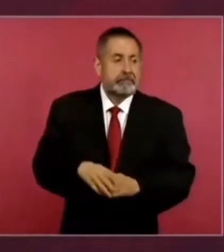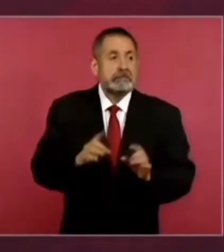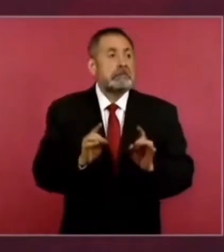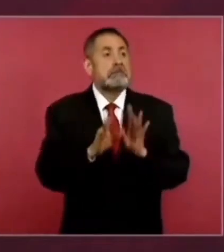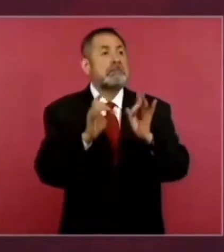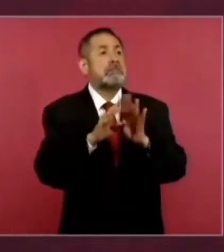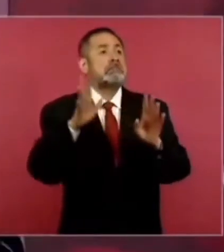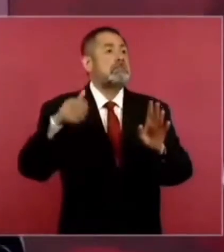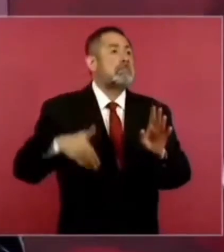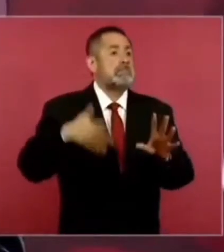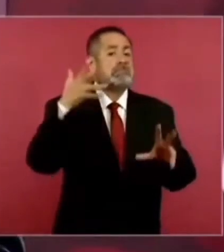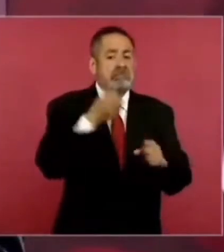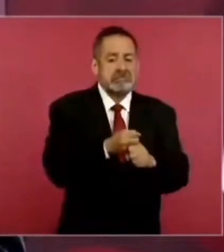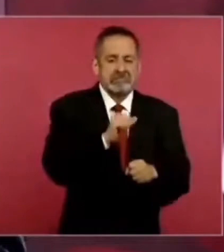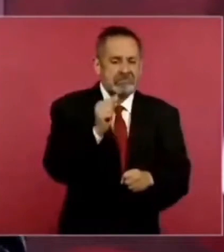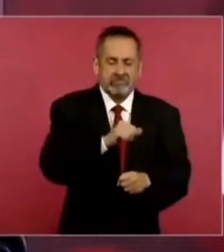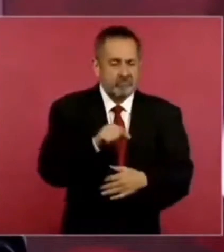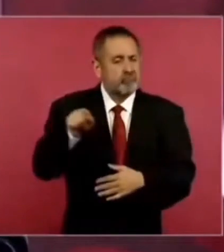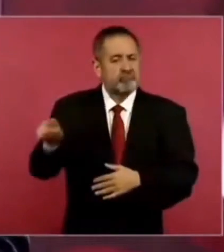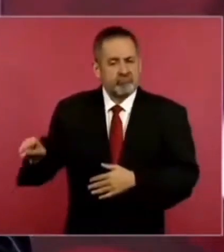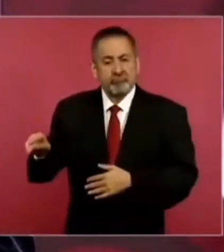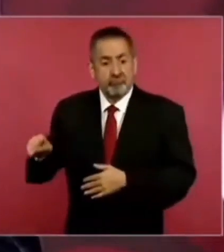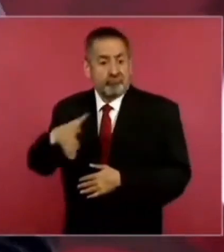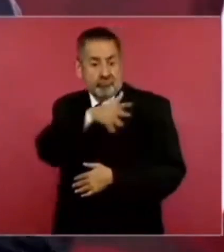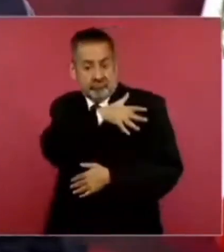Que esto se lo confiesa